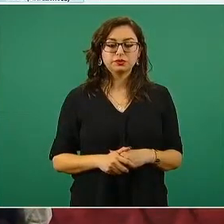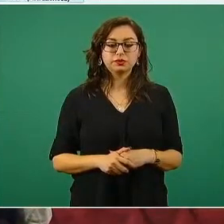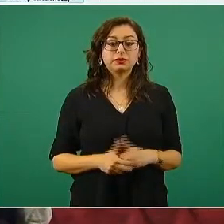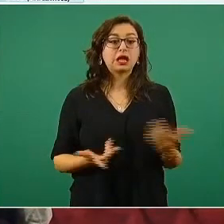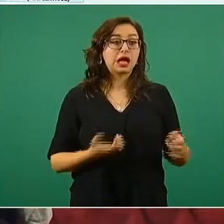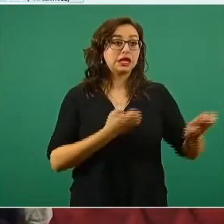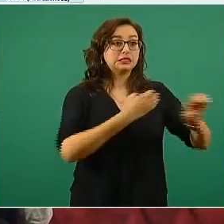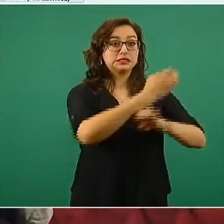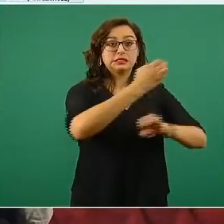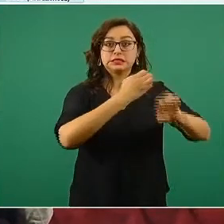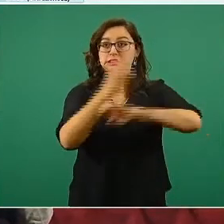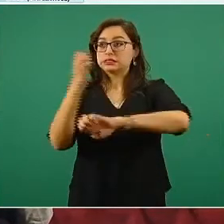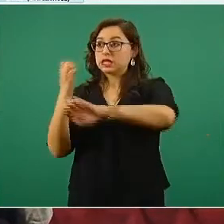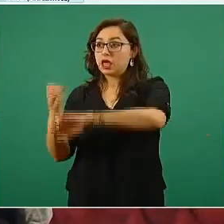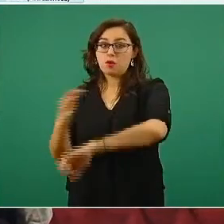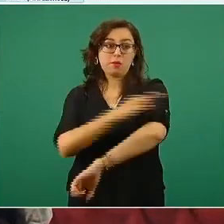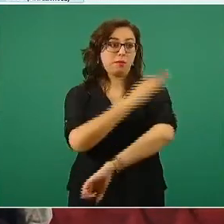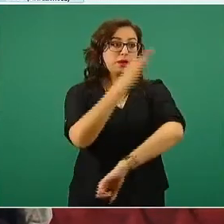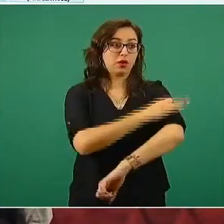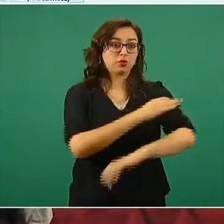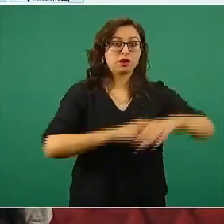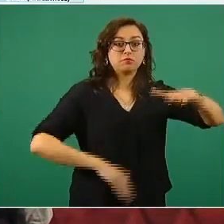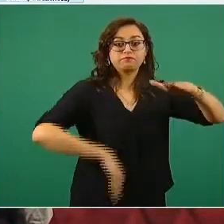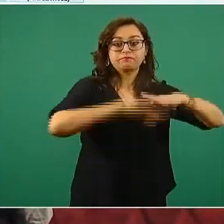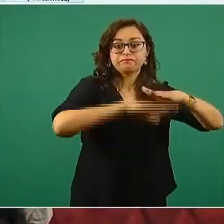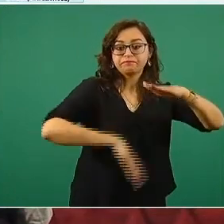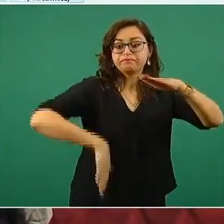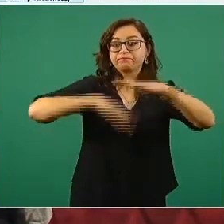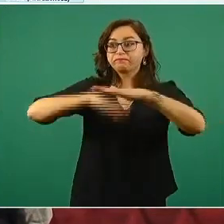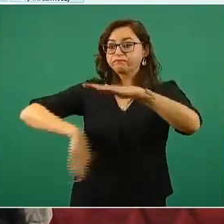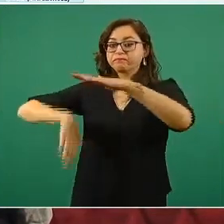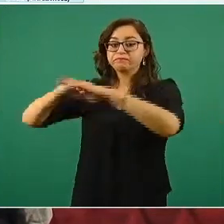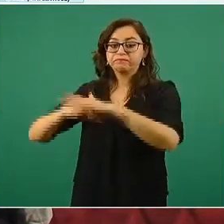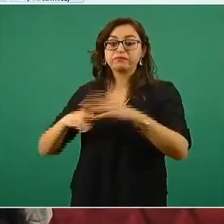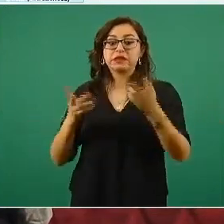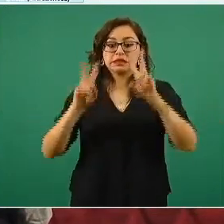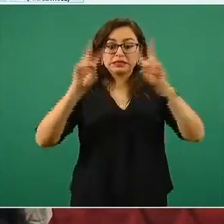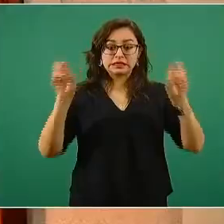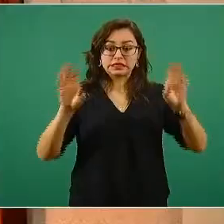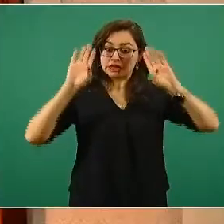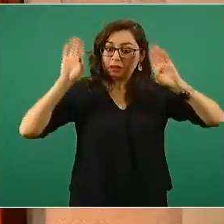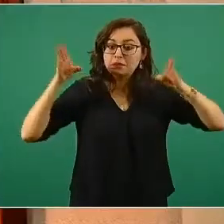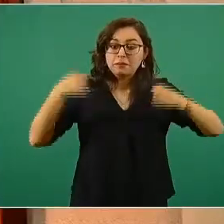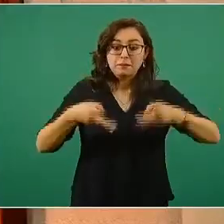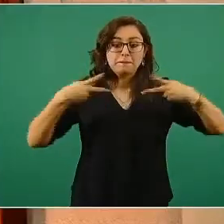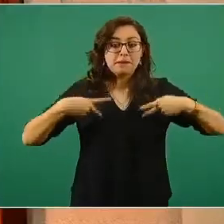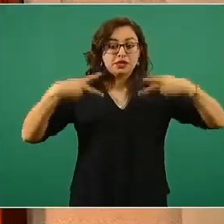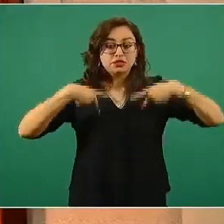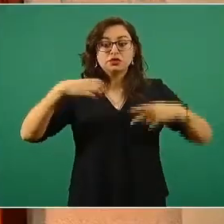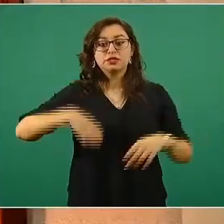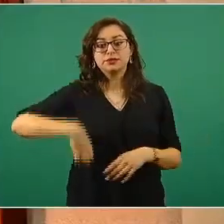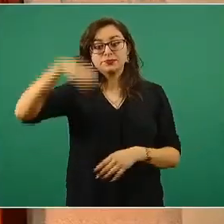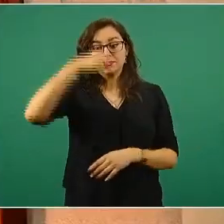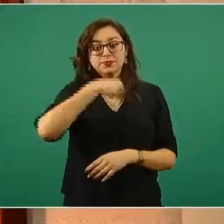cada entidad federativa para efectos de la población adulta mayor. Estamos hablando de esas